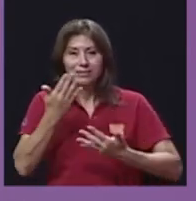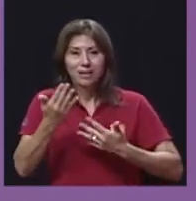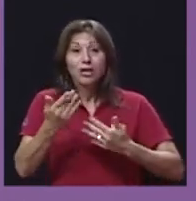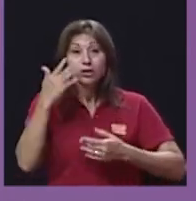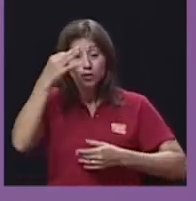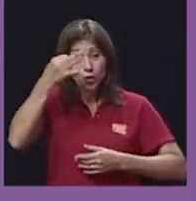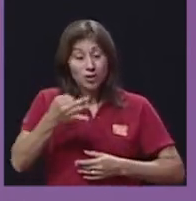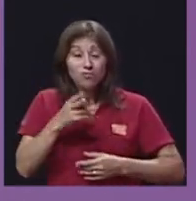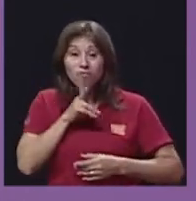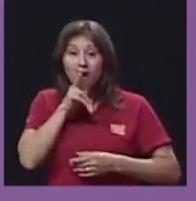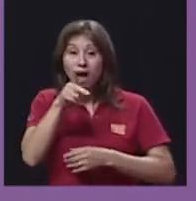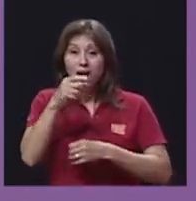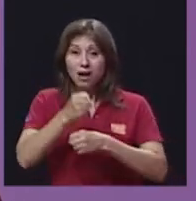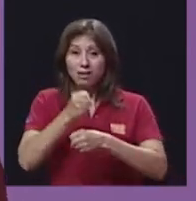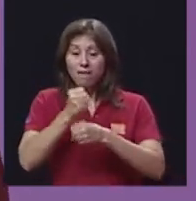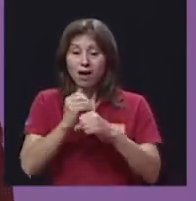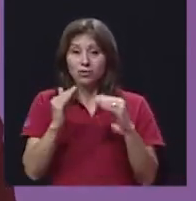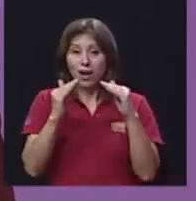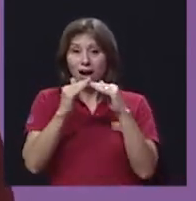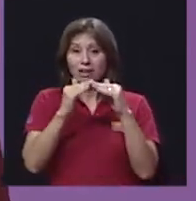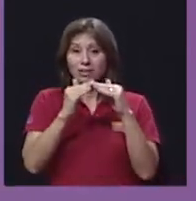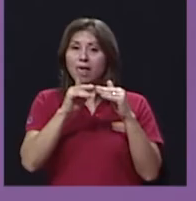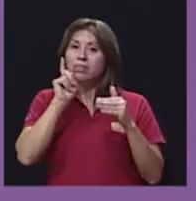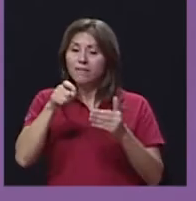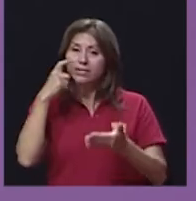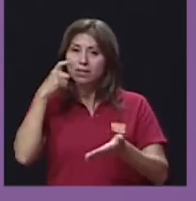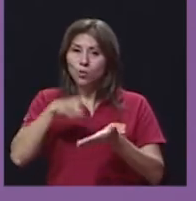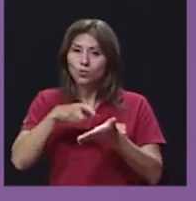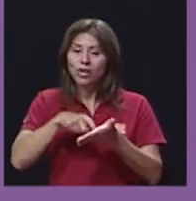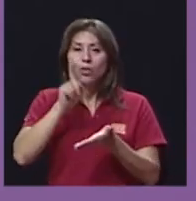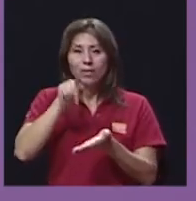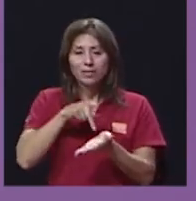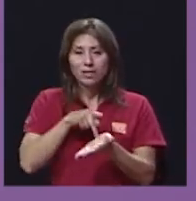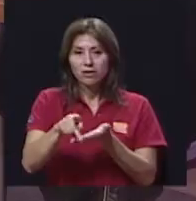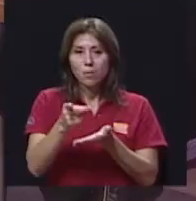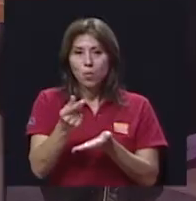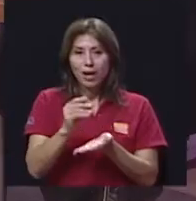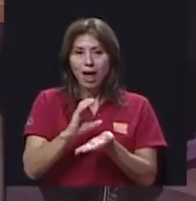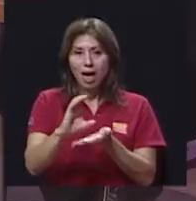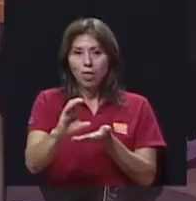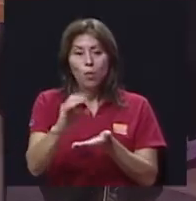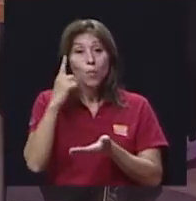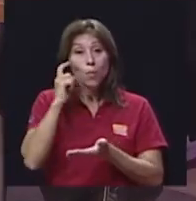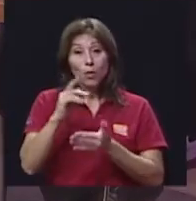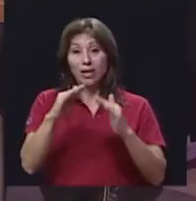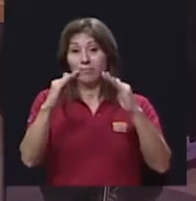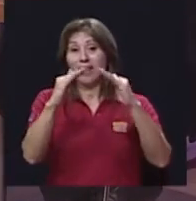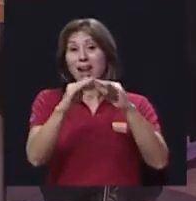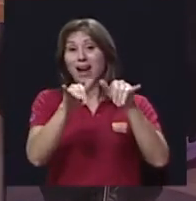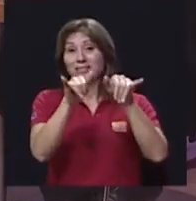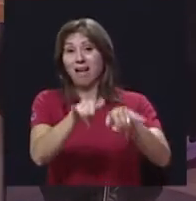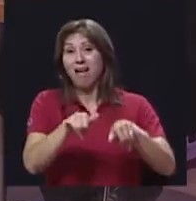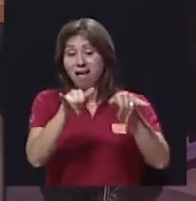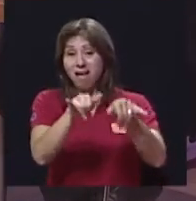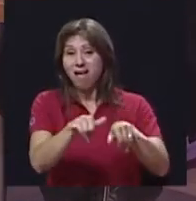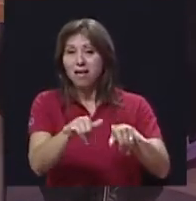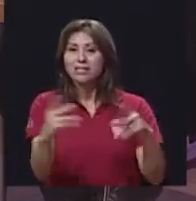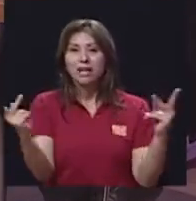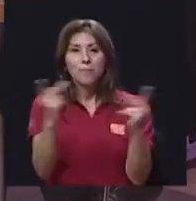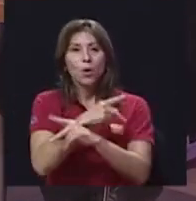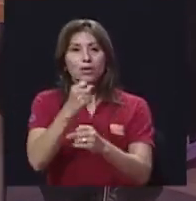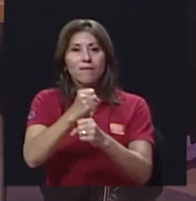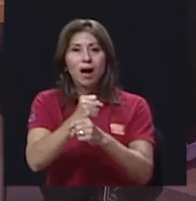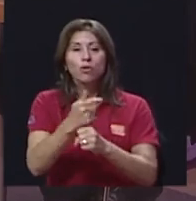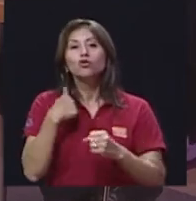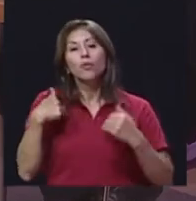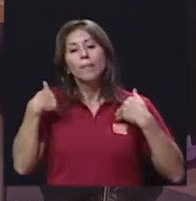el trabajo en la casa es un trabajo que debe ser reconocido y debe ser remunerado verdad porque es un trabajo es un peor trabajo es peor yo me